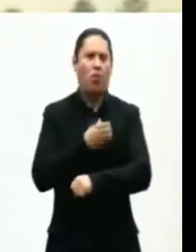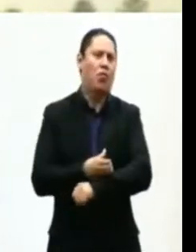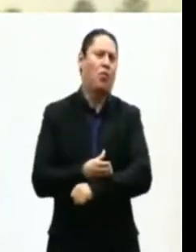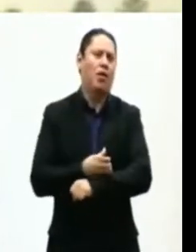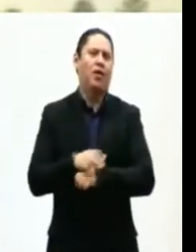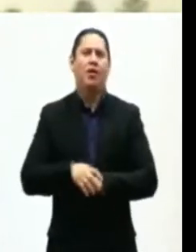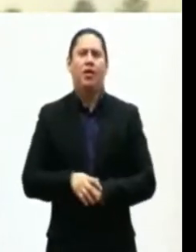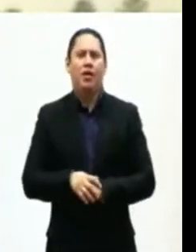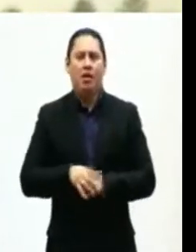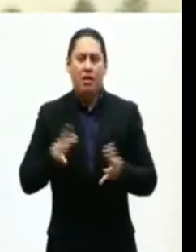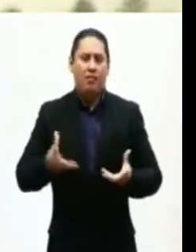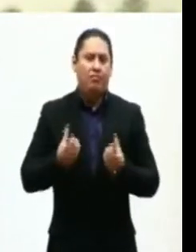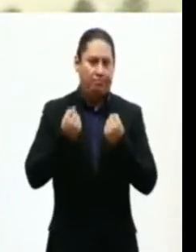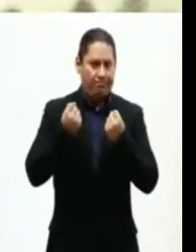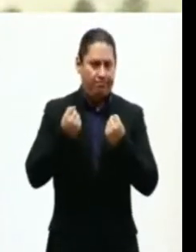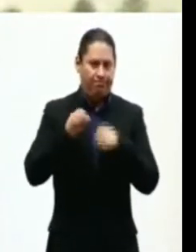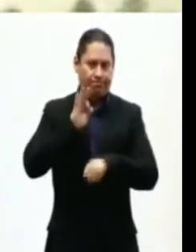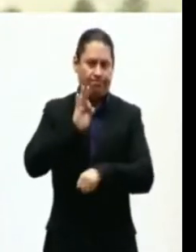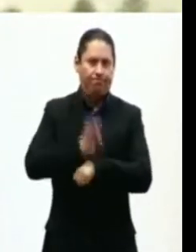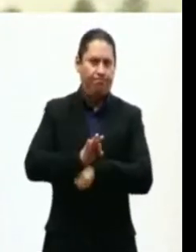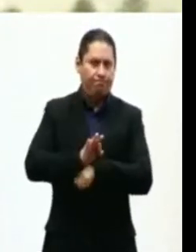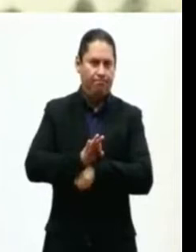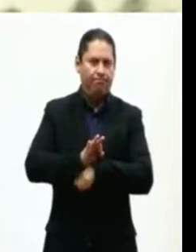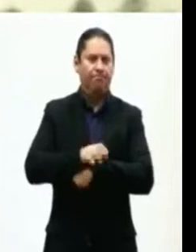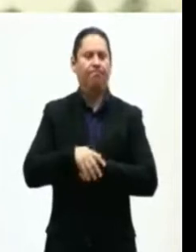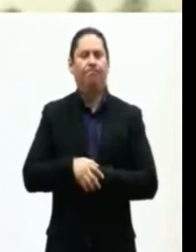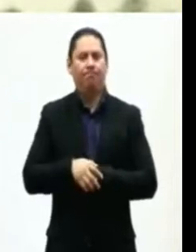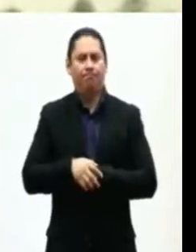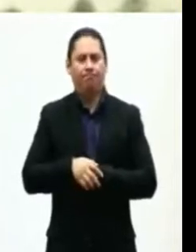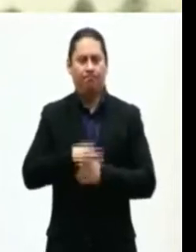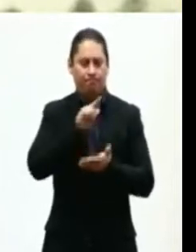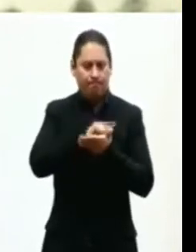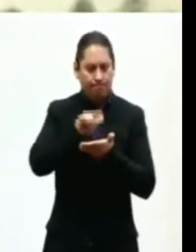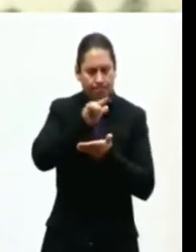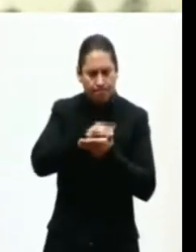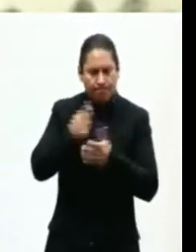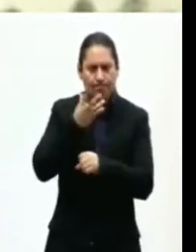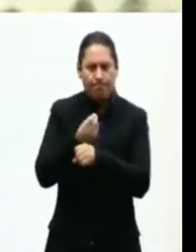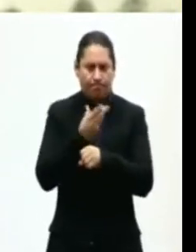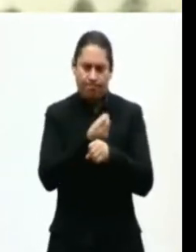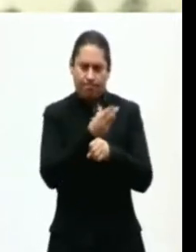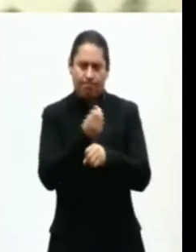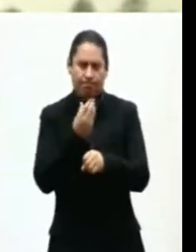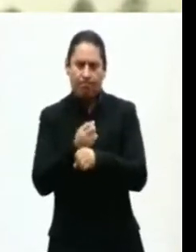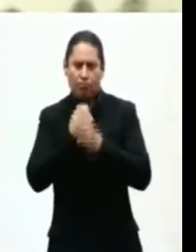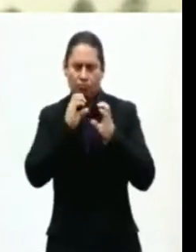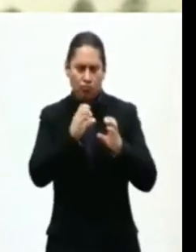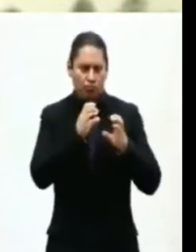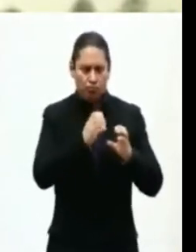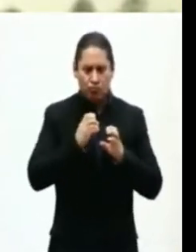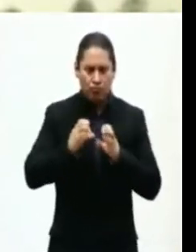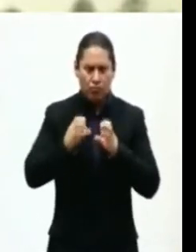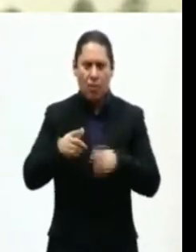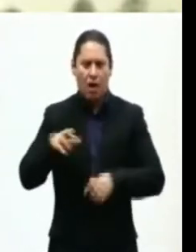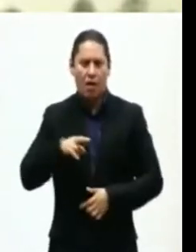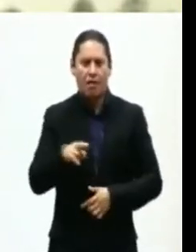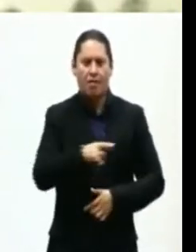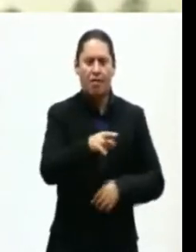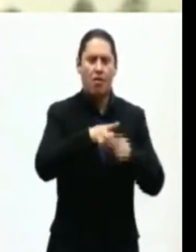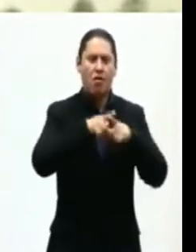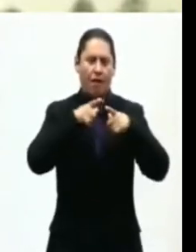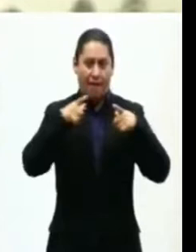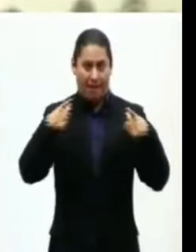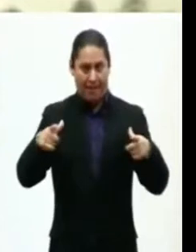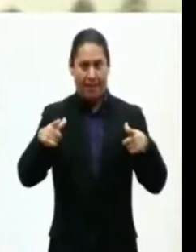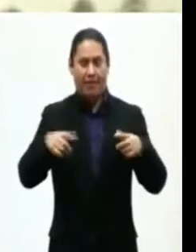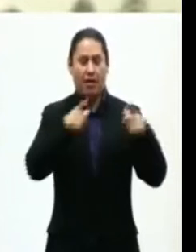las acciones de rescate, de protección, de tratamiento y conservación de la cuenca del Río Grande, Lagunas